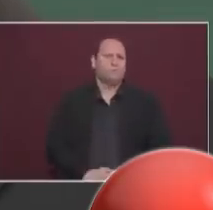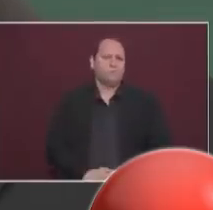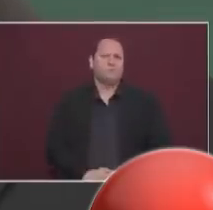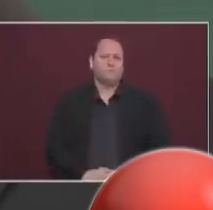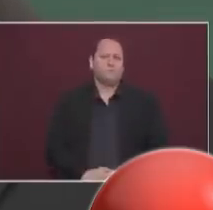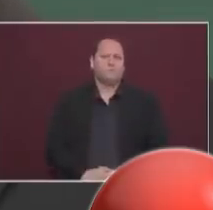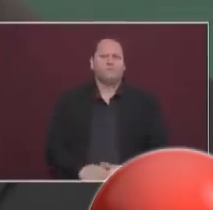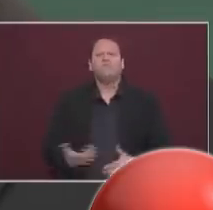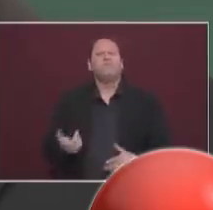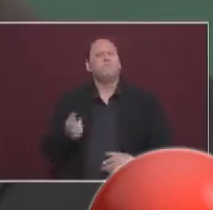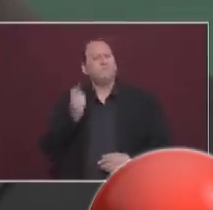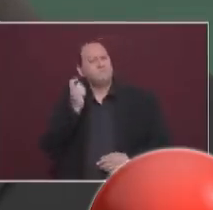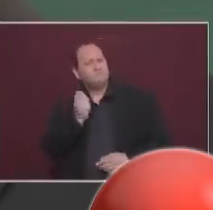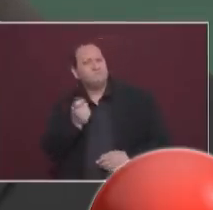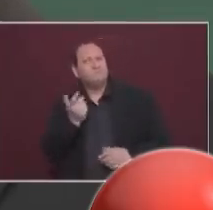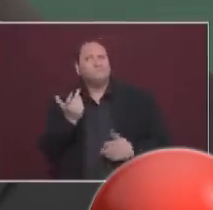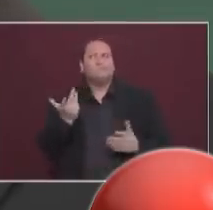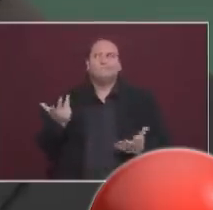que